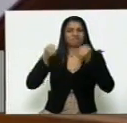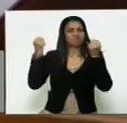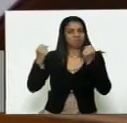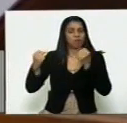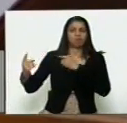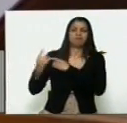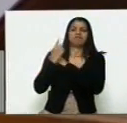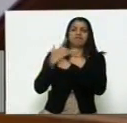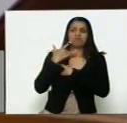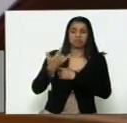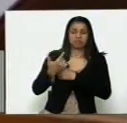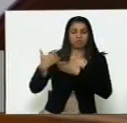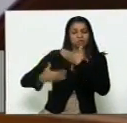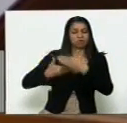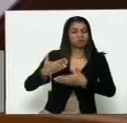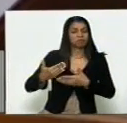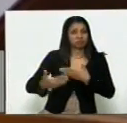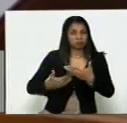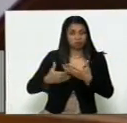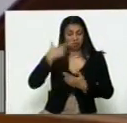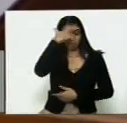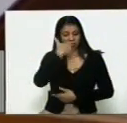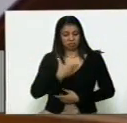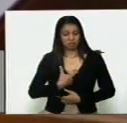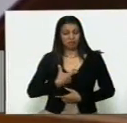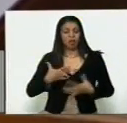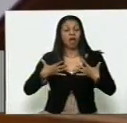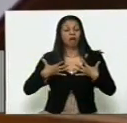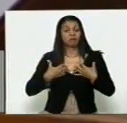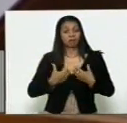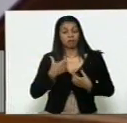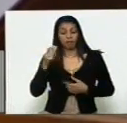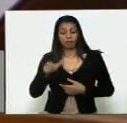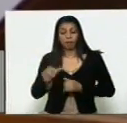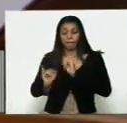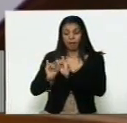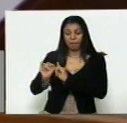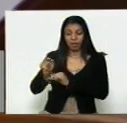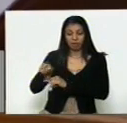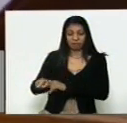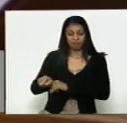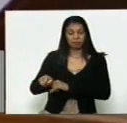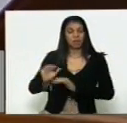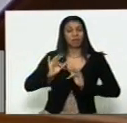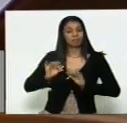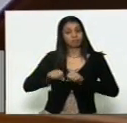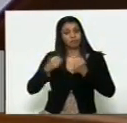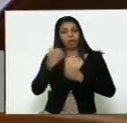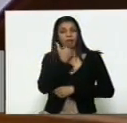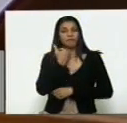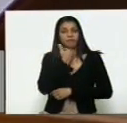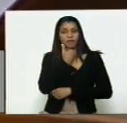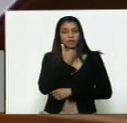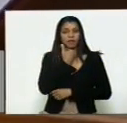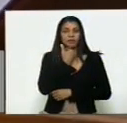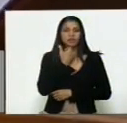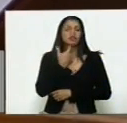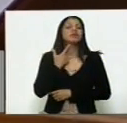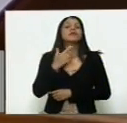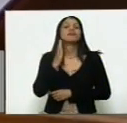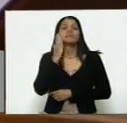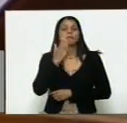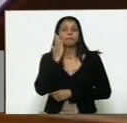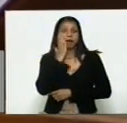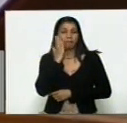que acarrea consecuencias en la salud física y emocional de los recién nacidos o las recién nacidas y sus